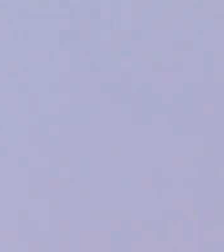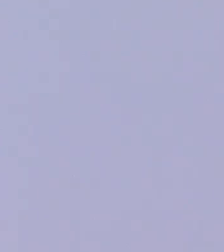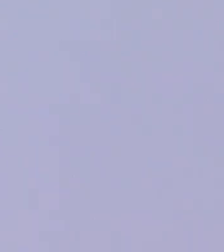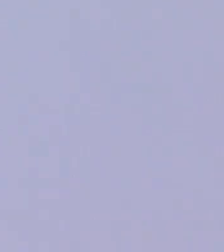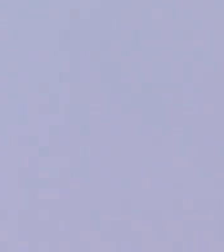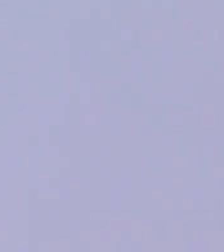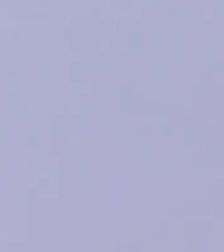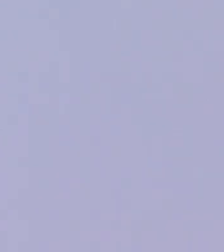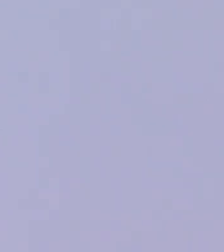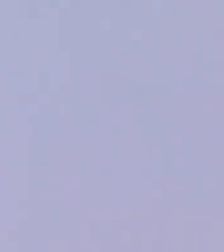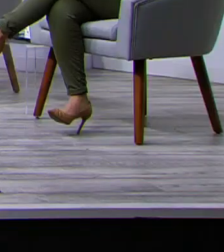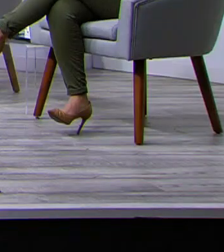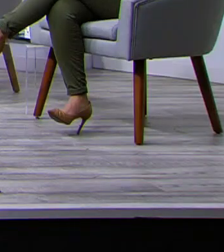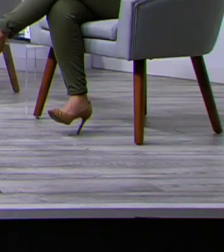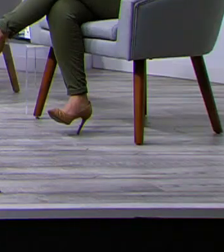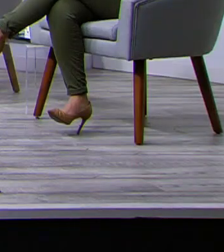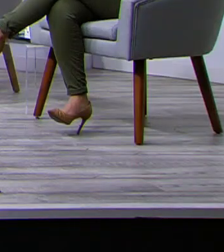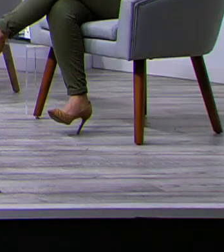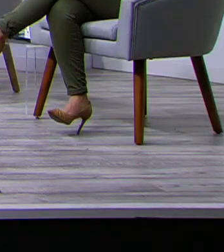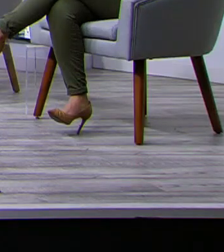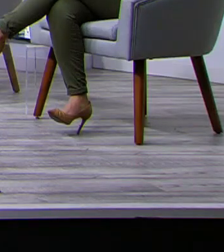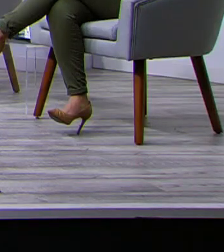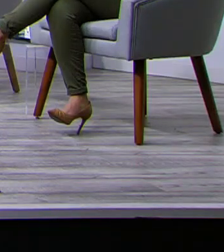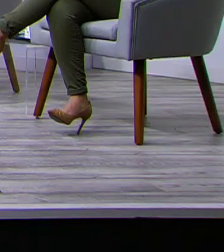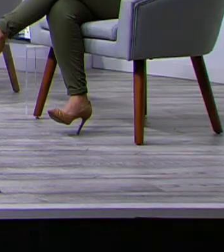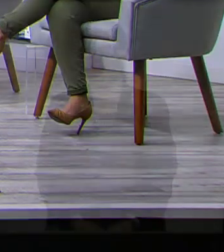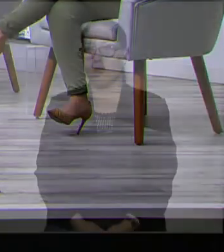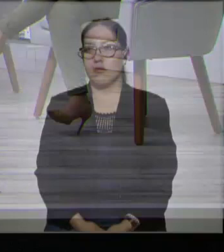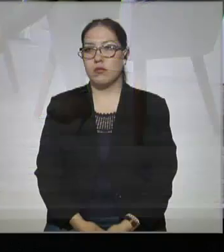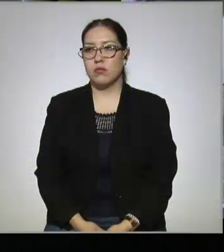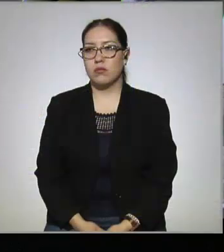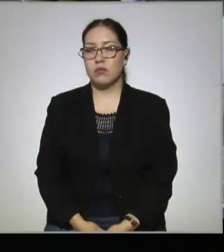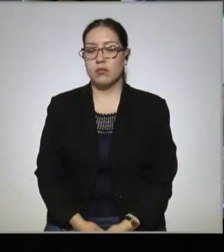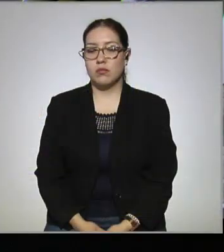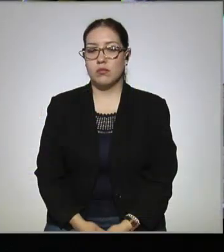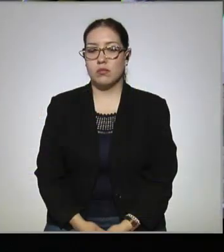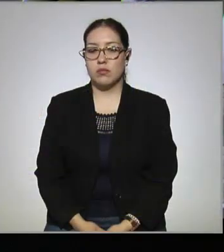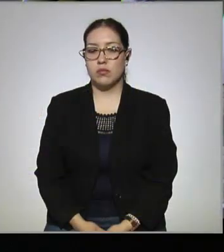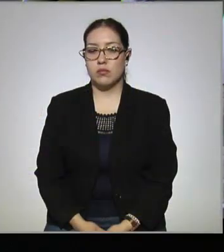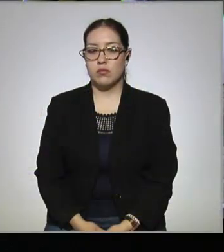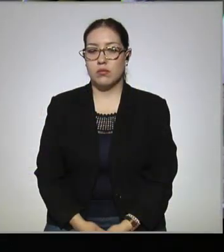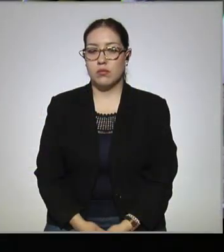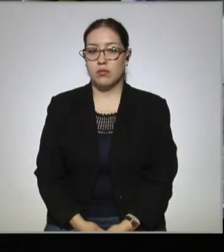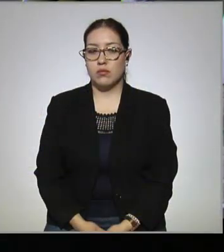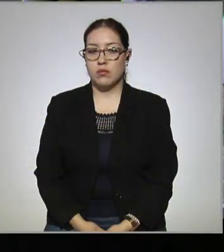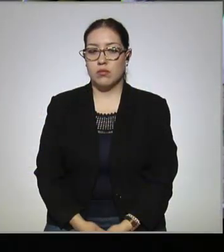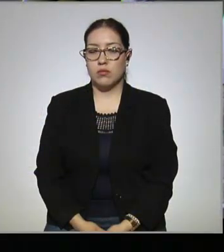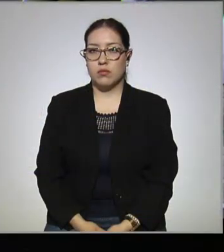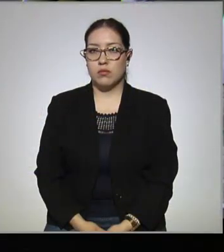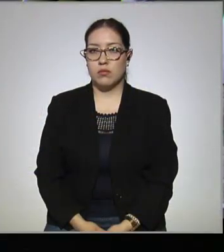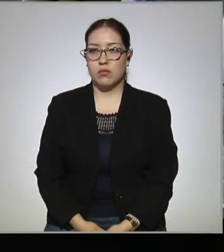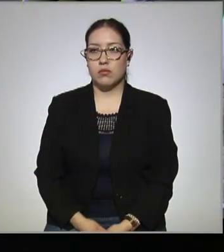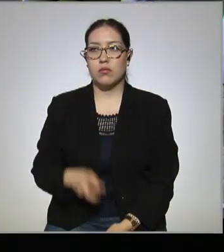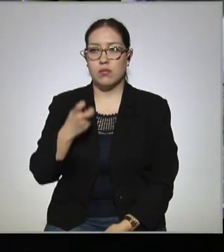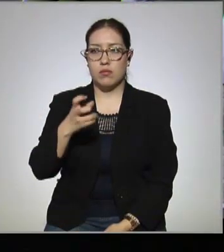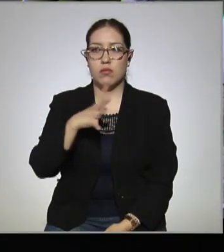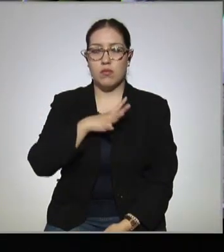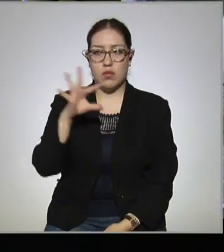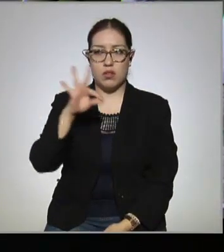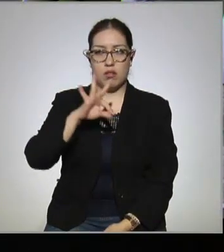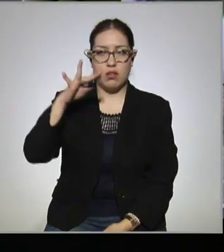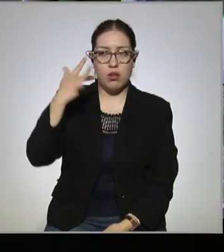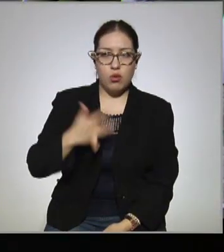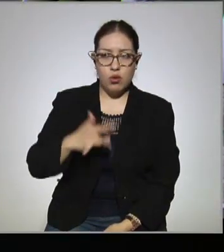Bueno, pero es importante que sepamos que las lesiones son muy variables y como se comentó anteriormente, puedes tener dolor al principio y no hacerle mayor